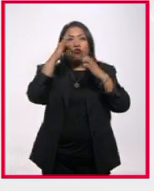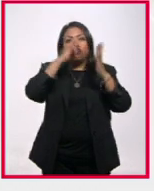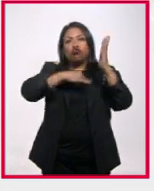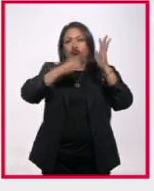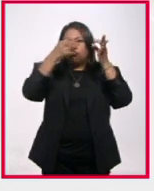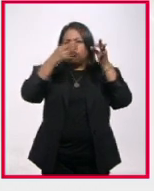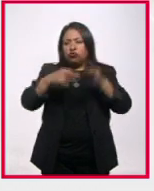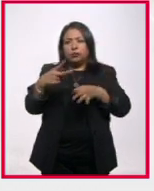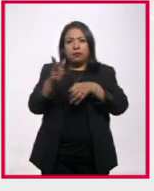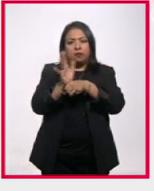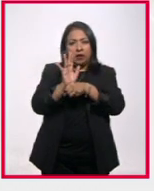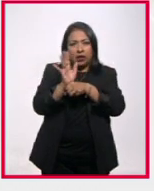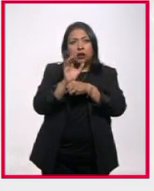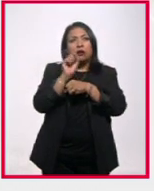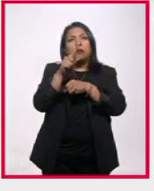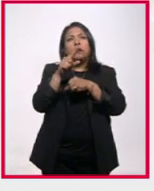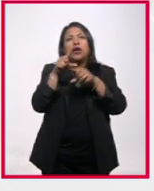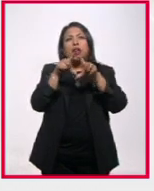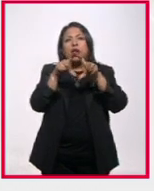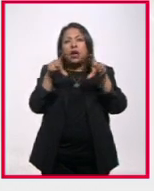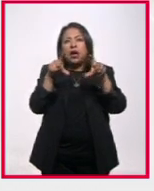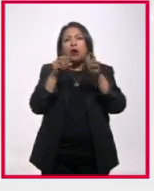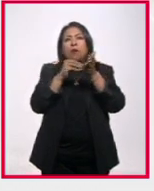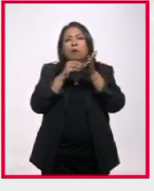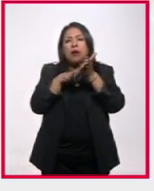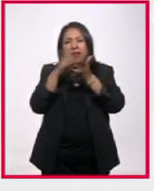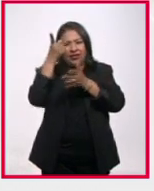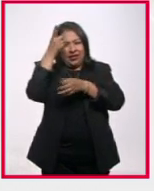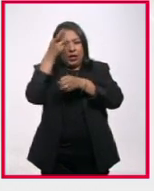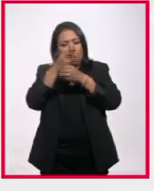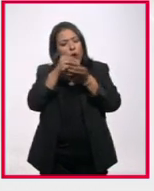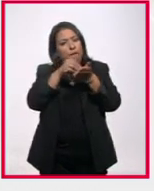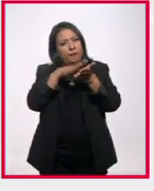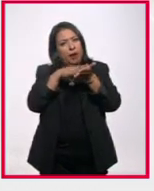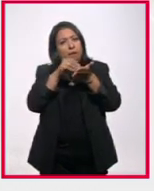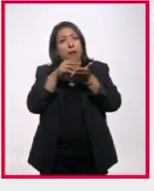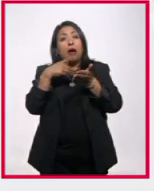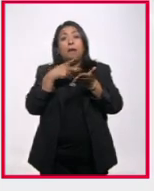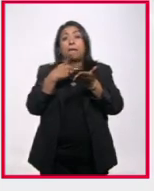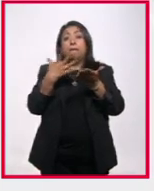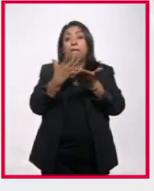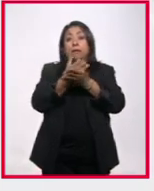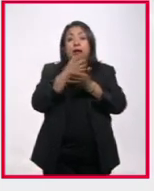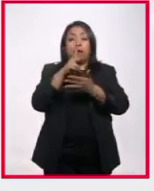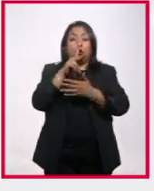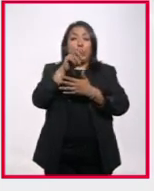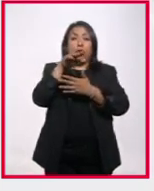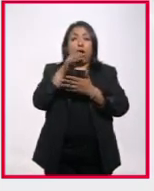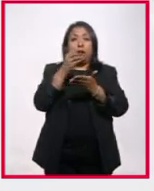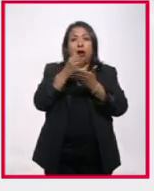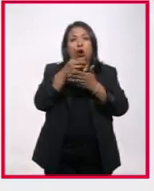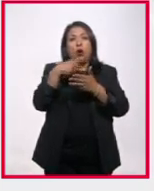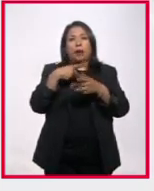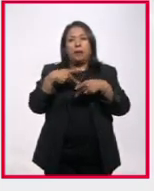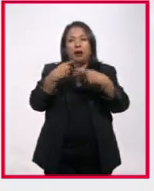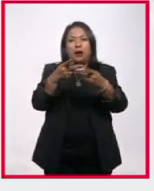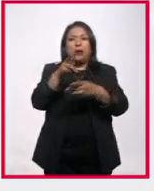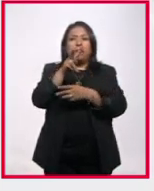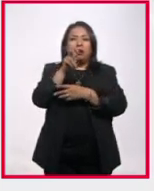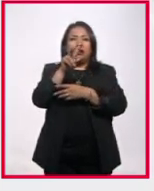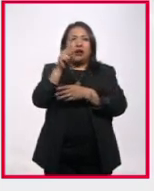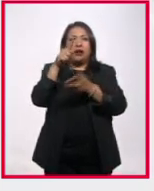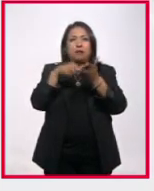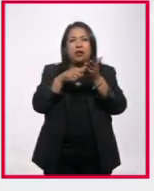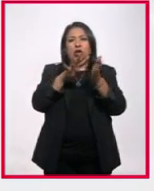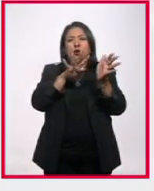originales de sus películas, guiones con anotaciones del propio director, la Palma de Oro que Buñuel recibió por Viridiana en